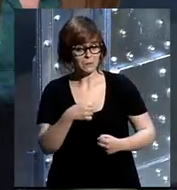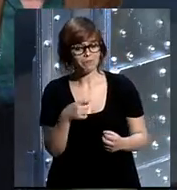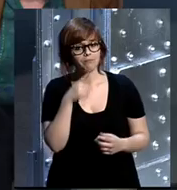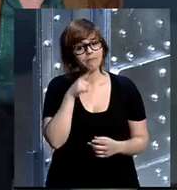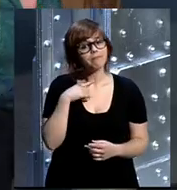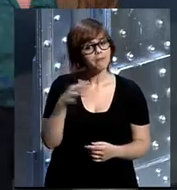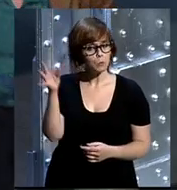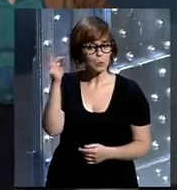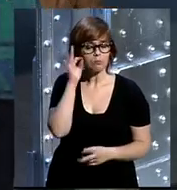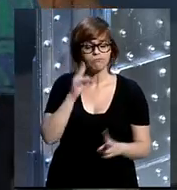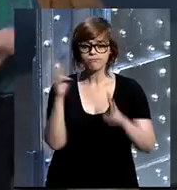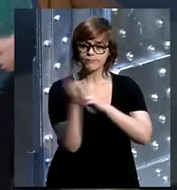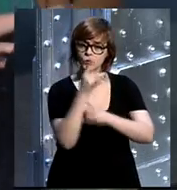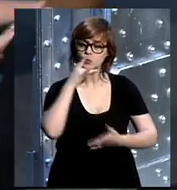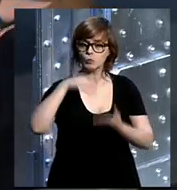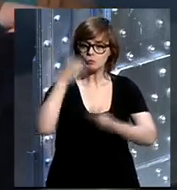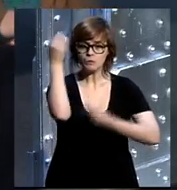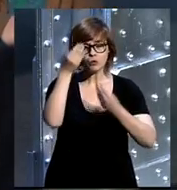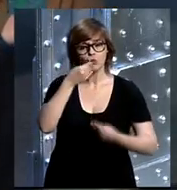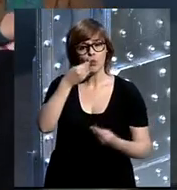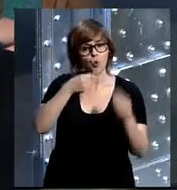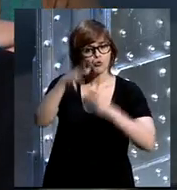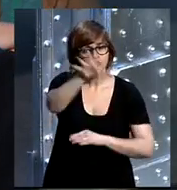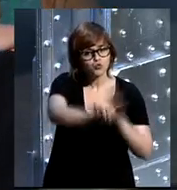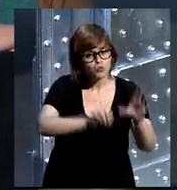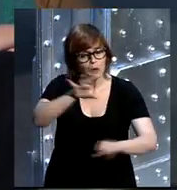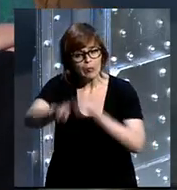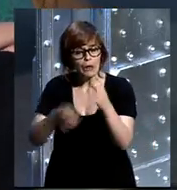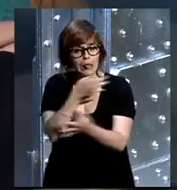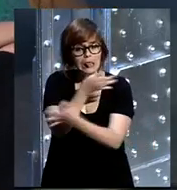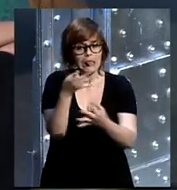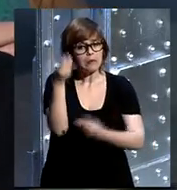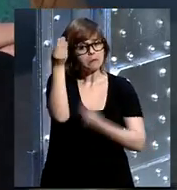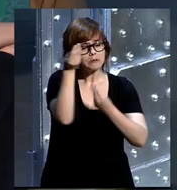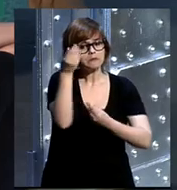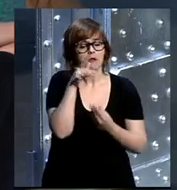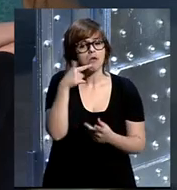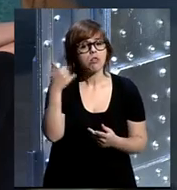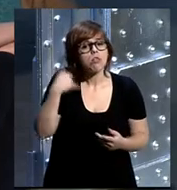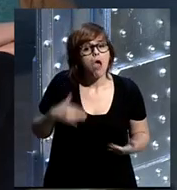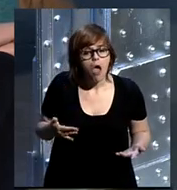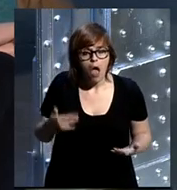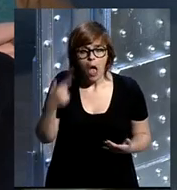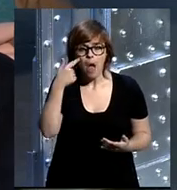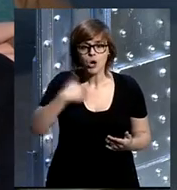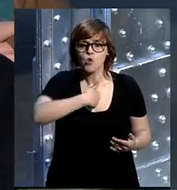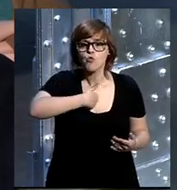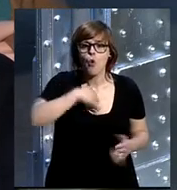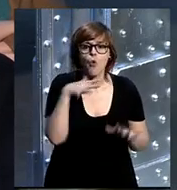yo creo que los consumidores deberían de decidirse a jugar un papel más